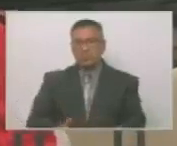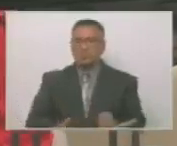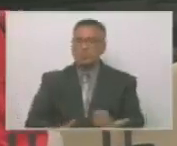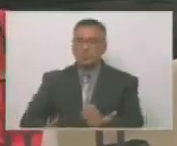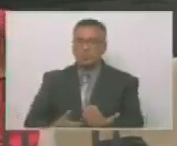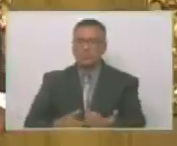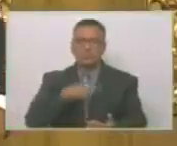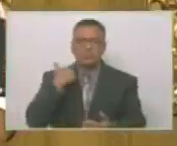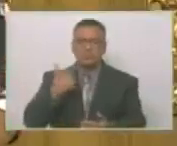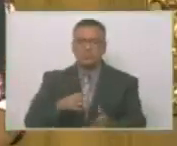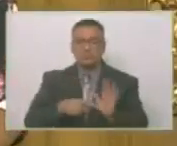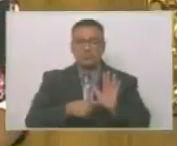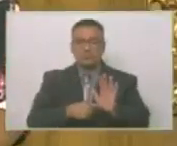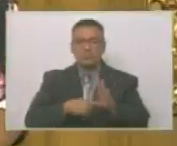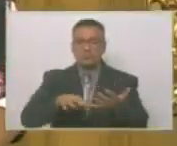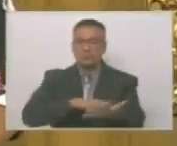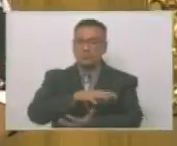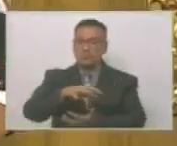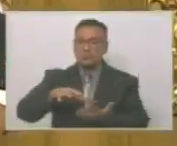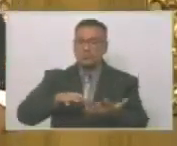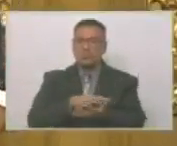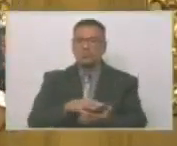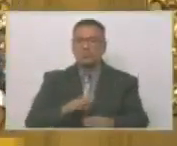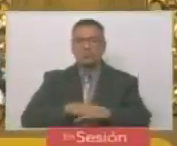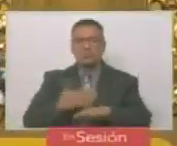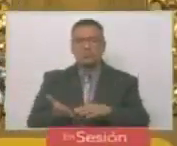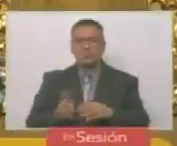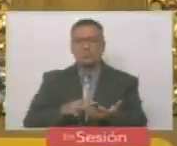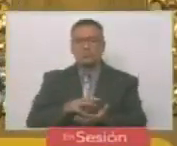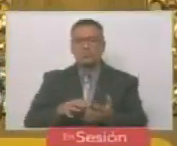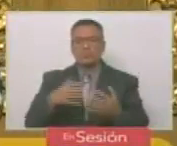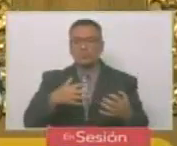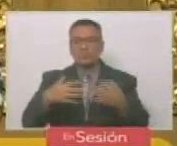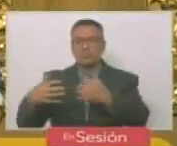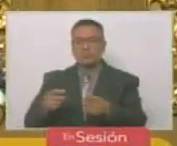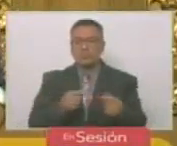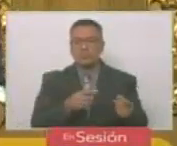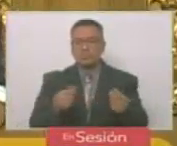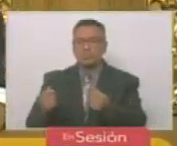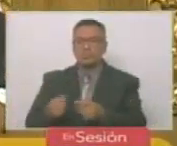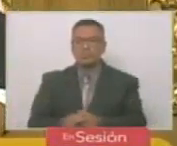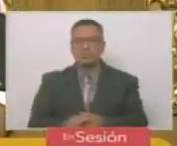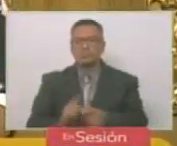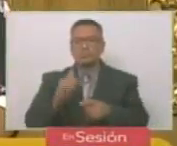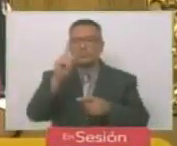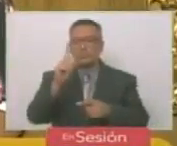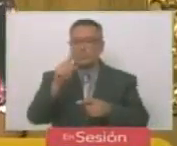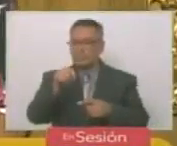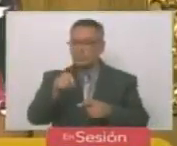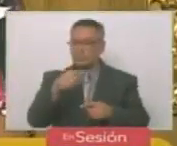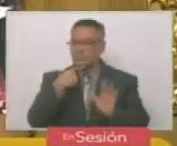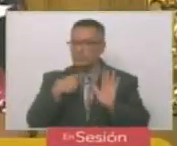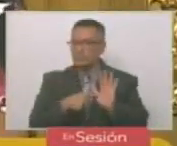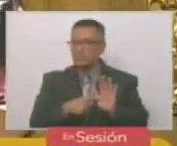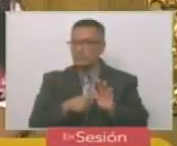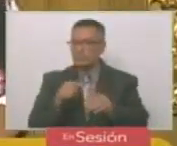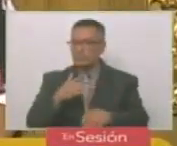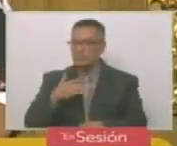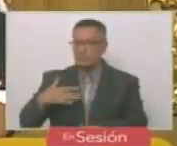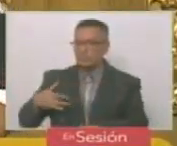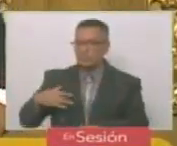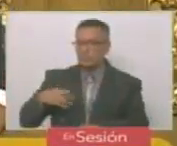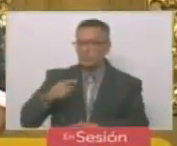que presenta las afecciones como consecuencia de la guerra económica, uno de los indicadores más sensibles